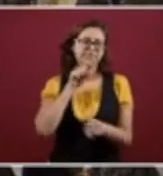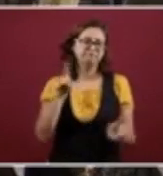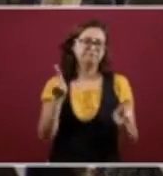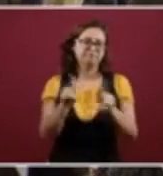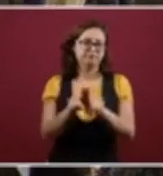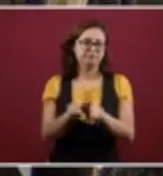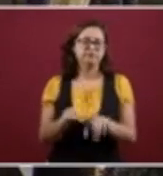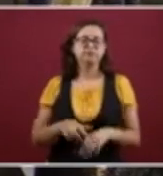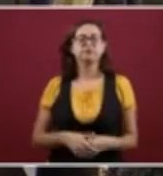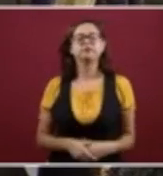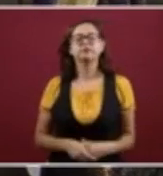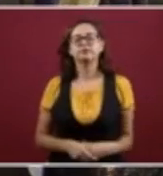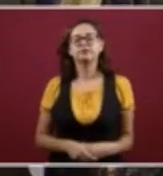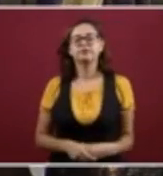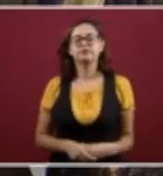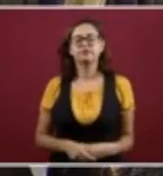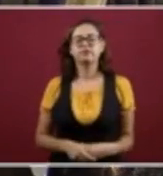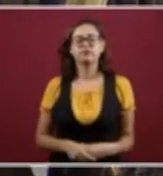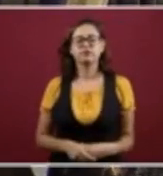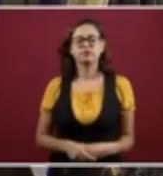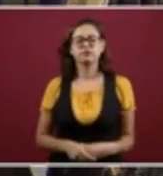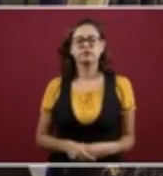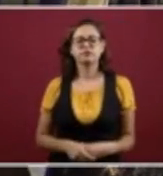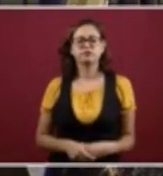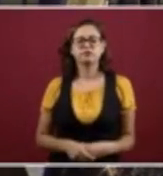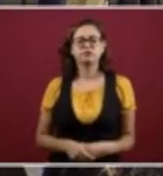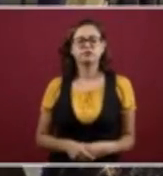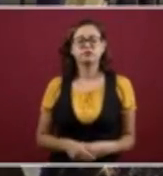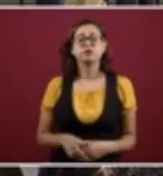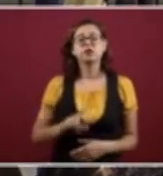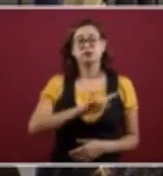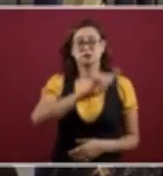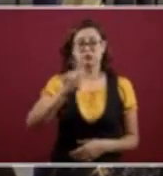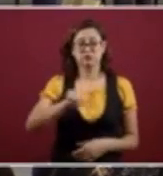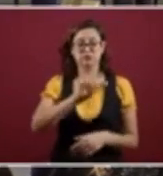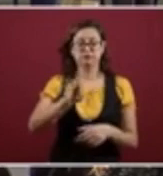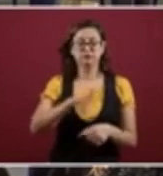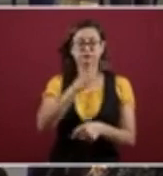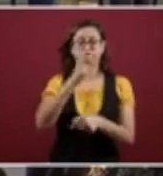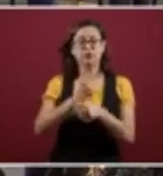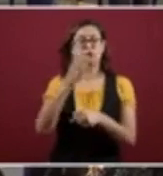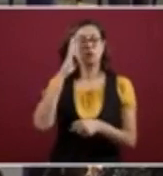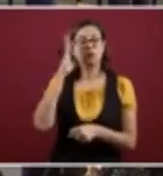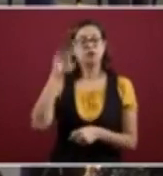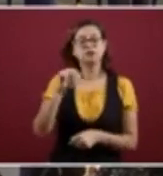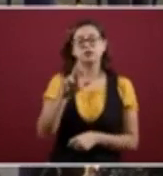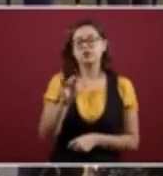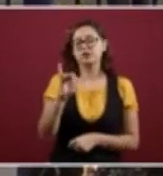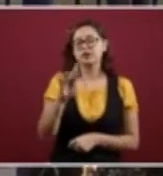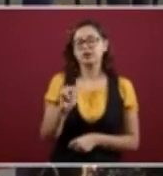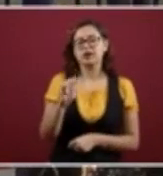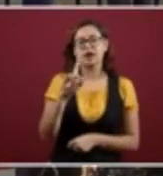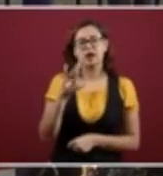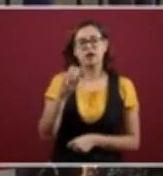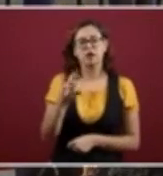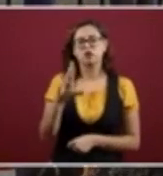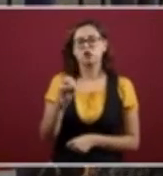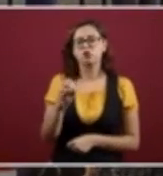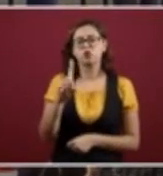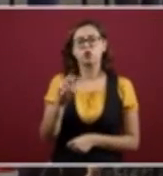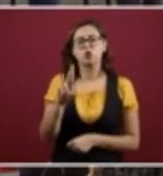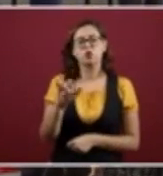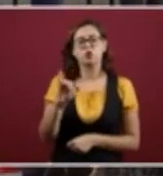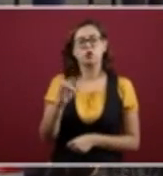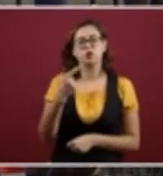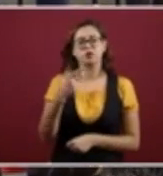nos va a informar el maestro Ricardo Rodríguez Vargas, director